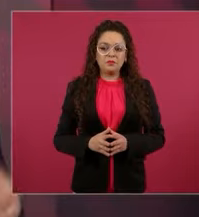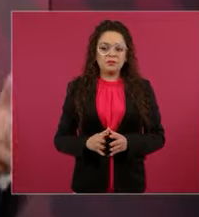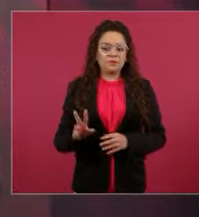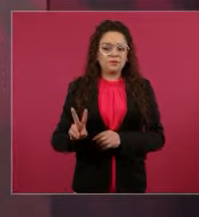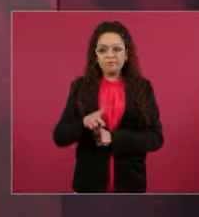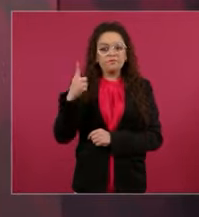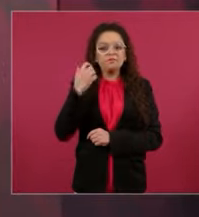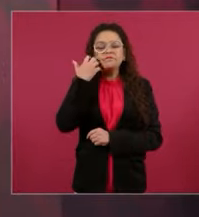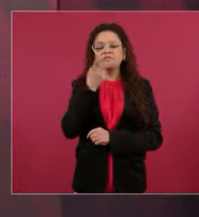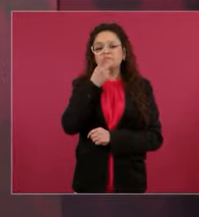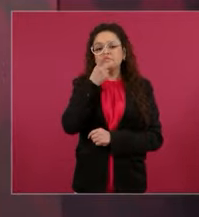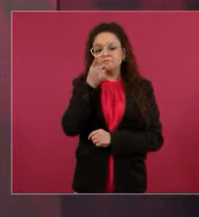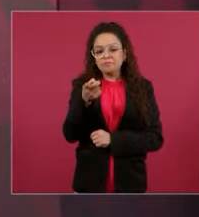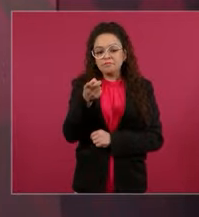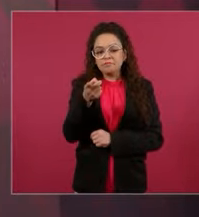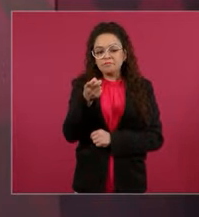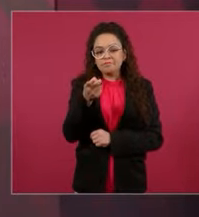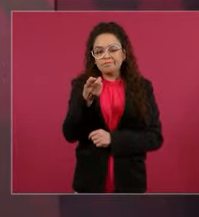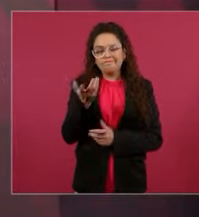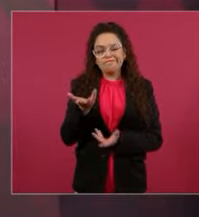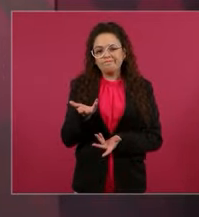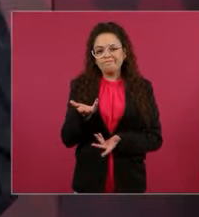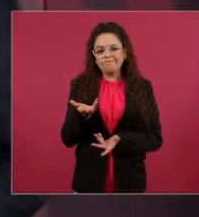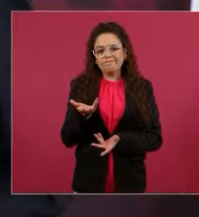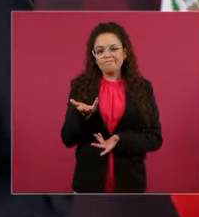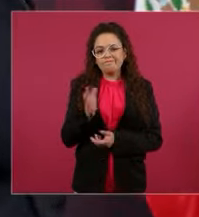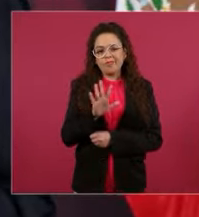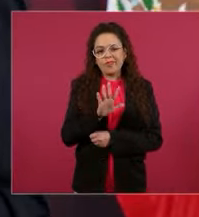Es signo, ¿no?, de descomposición, de decadencia.